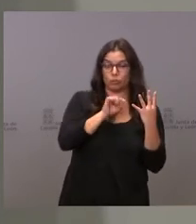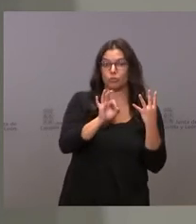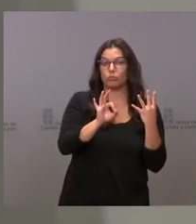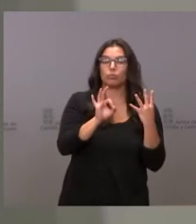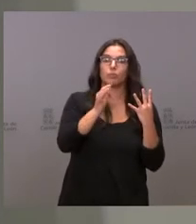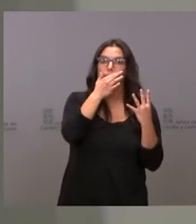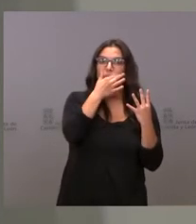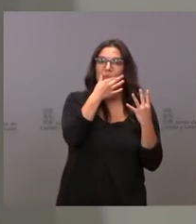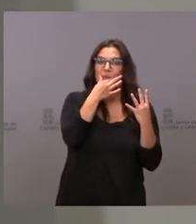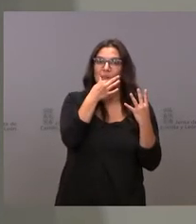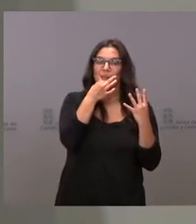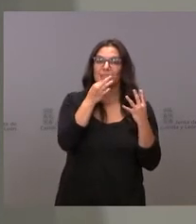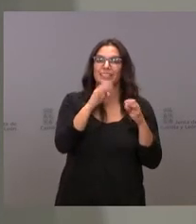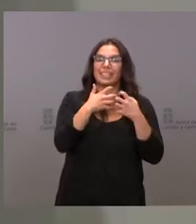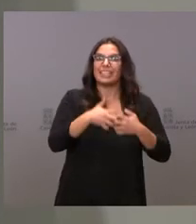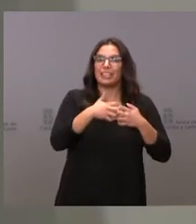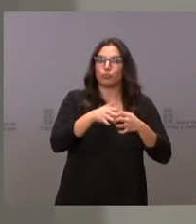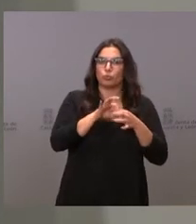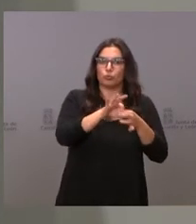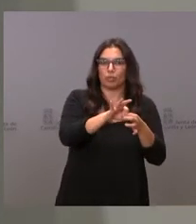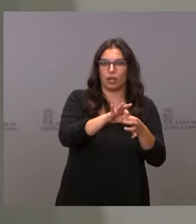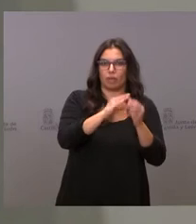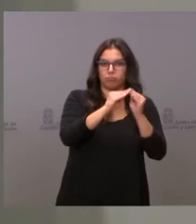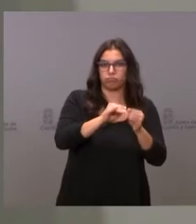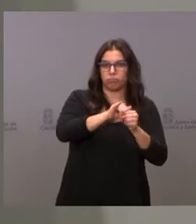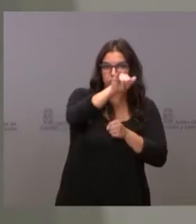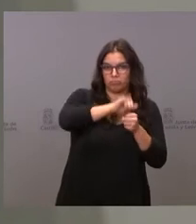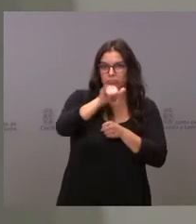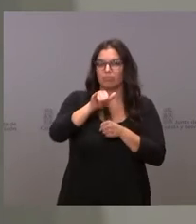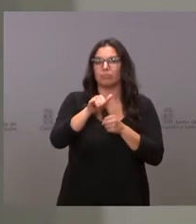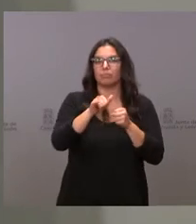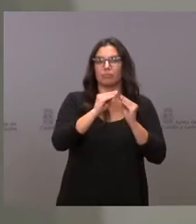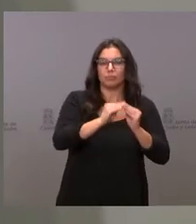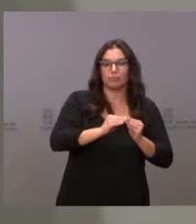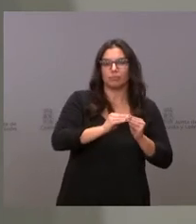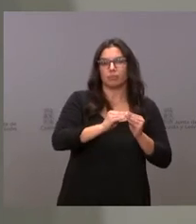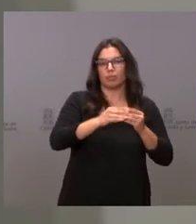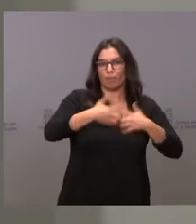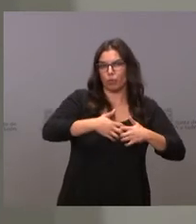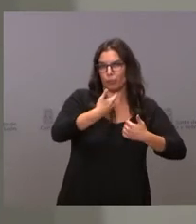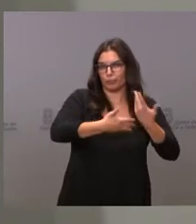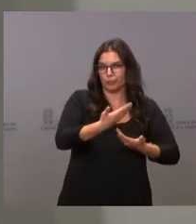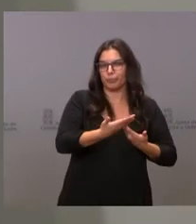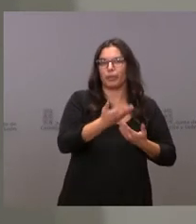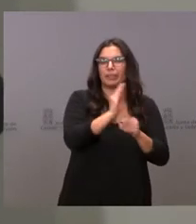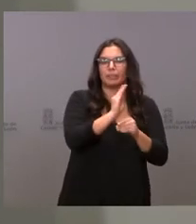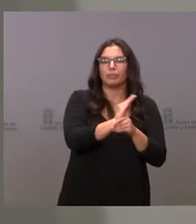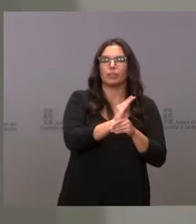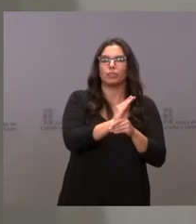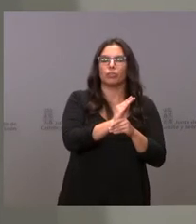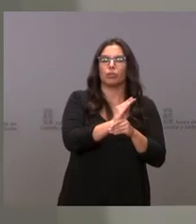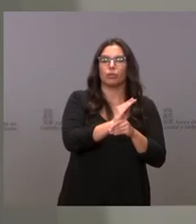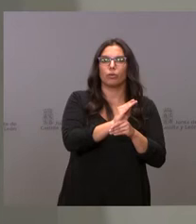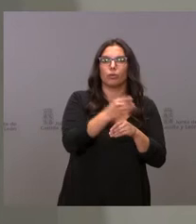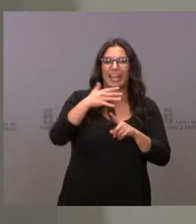en la industria aeronáutica, en el mantenimiento aeromecánico de aviones con motor de turbina, el mantenimiento aeromecánico